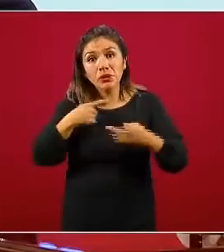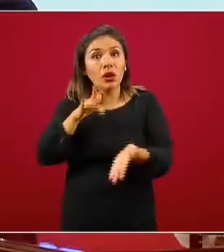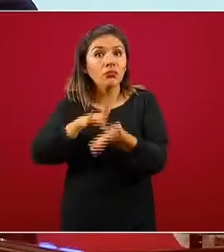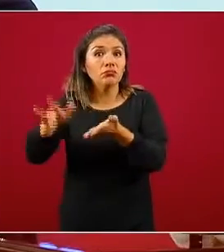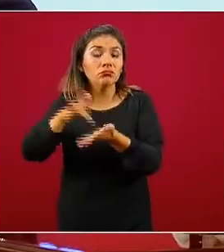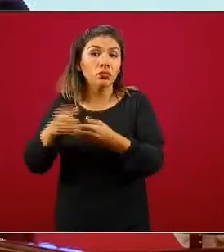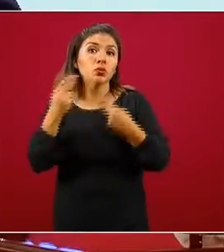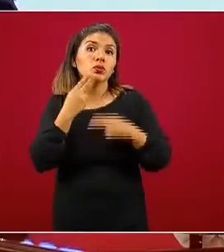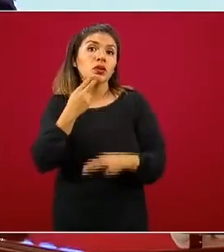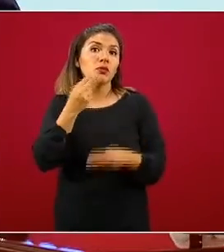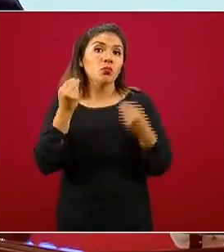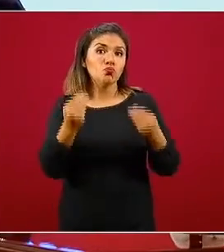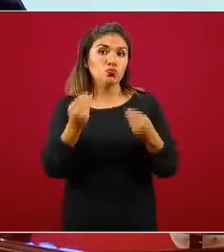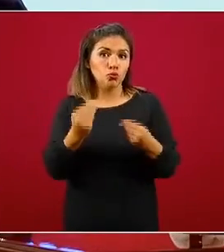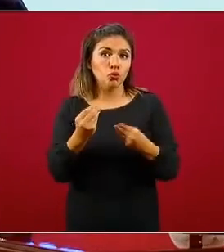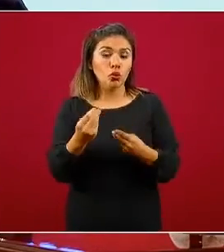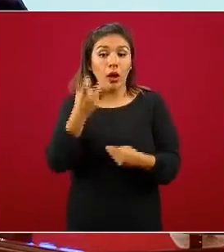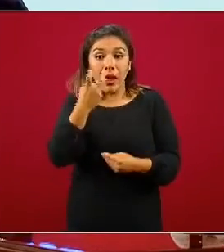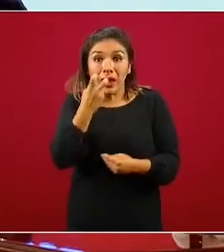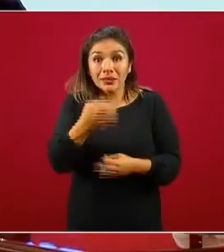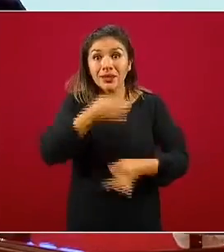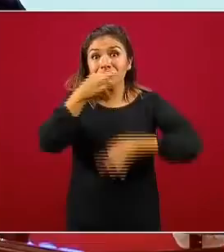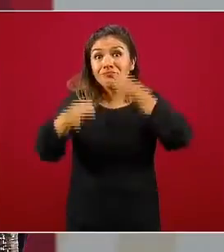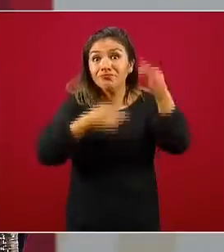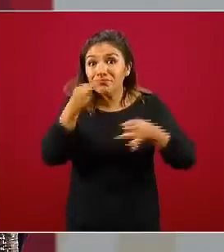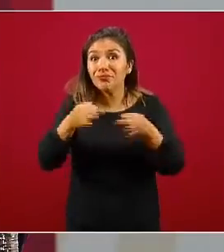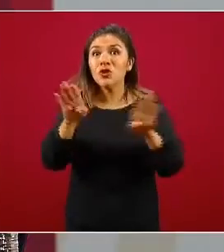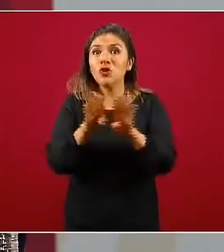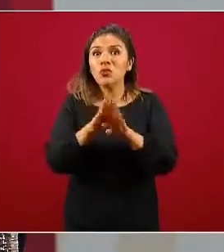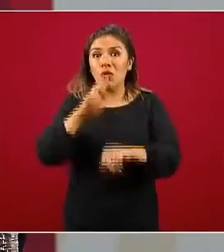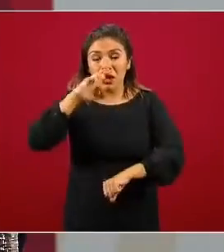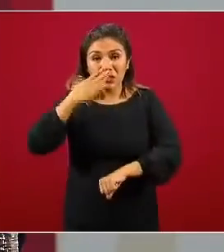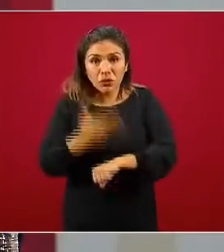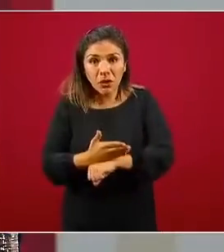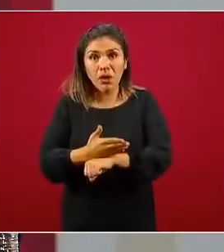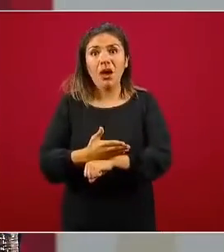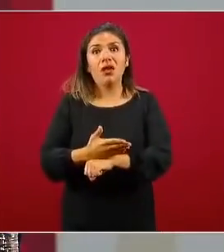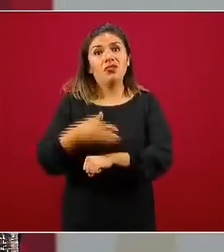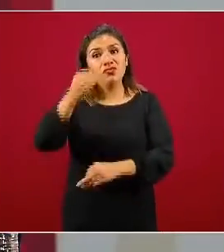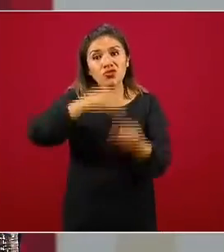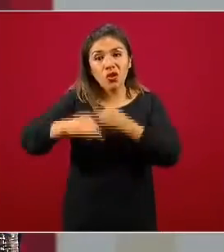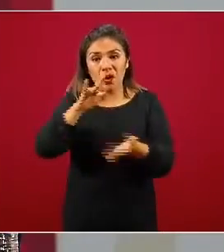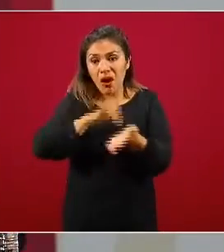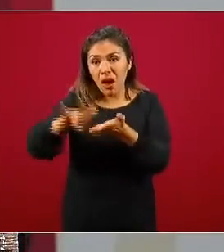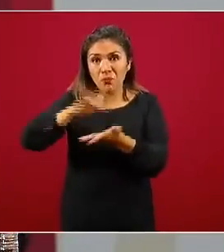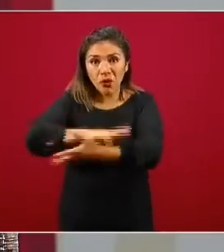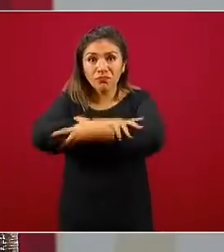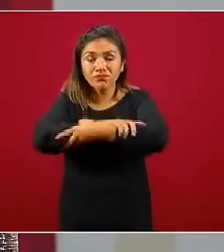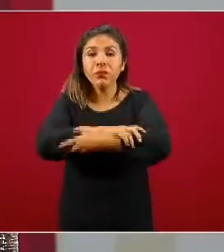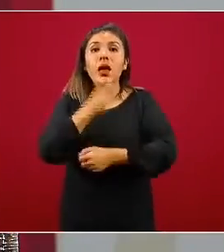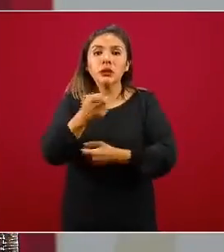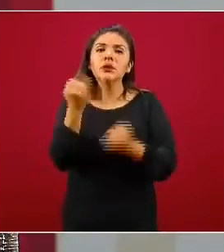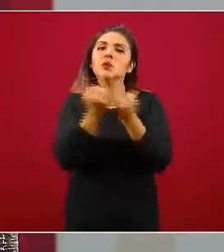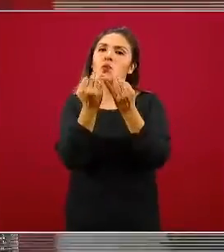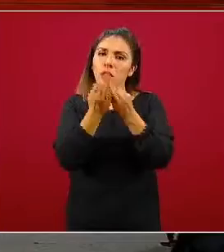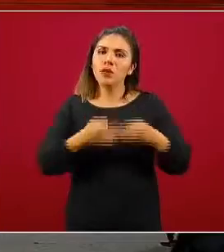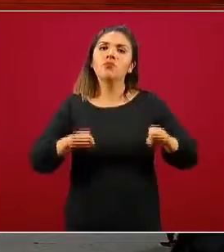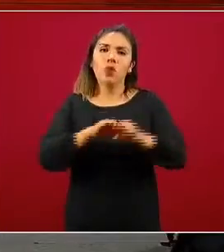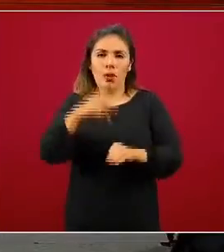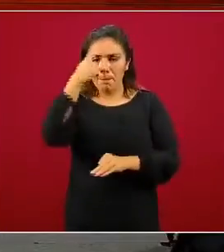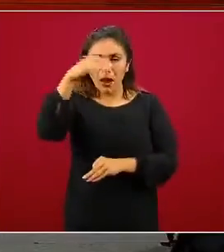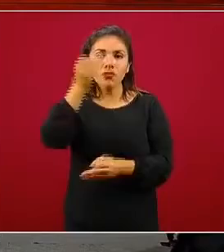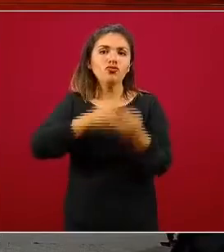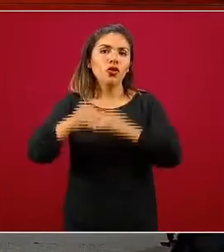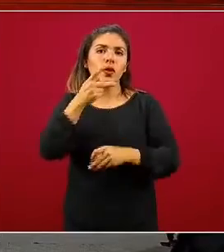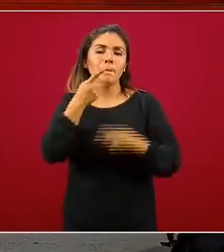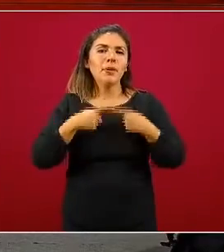ellas en este momento, y una campaña como esta y un acto de responsabilidad y solidaria, pues también puede ser importante para el resto